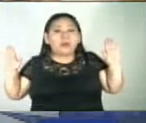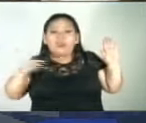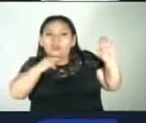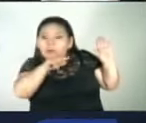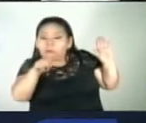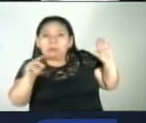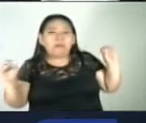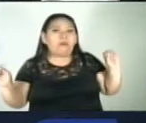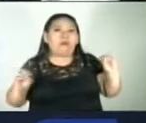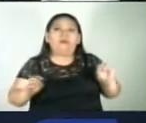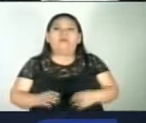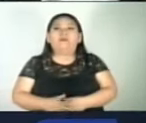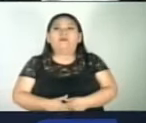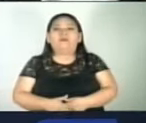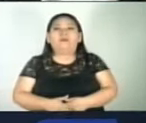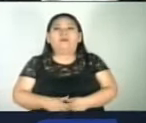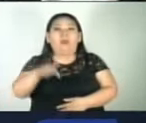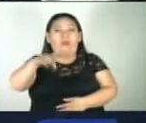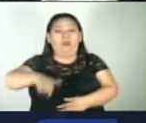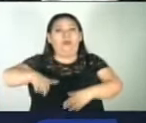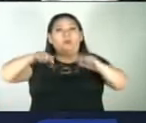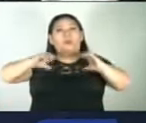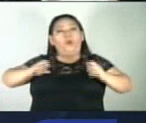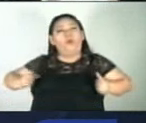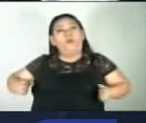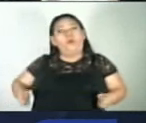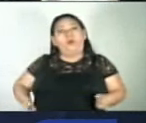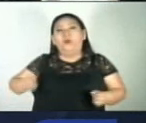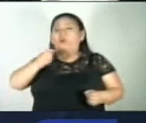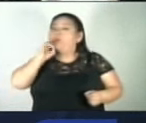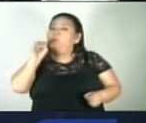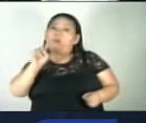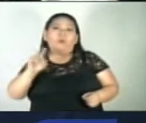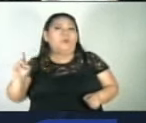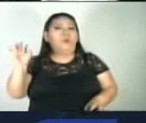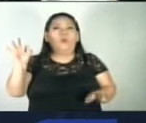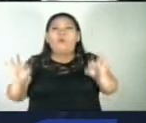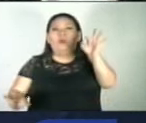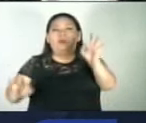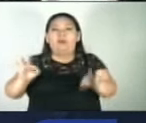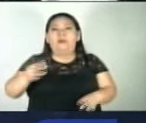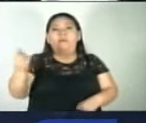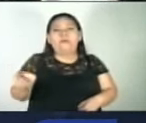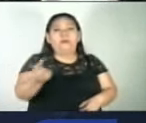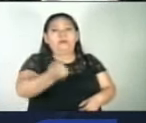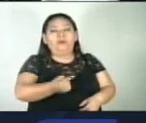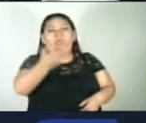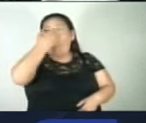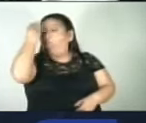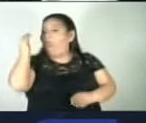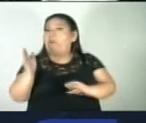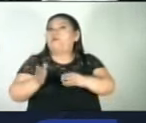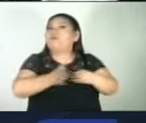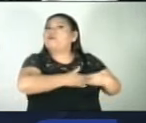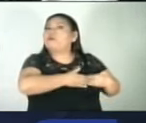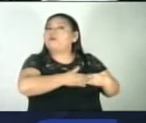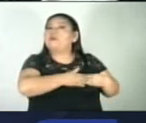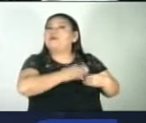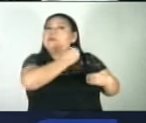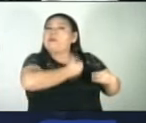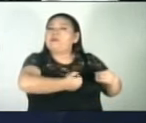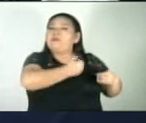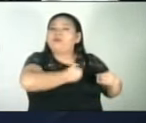responsables. El Estado salvadoreño sigue amparando la impunidad de los victimarios y olvidando a las víctimas. El informe